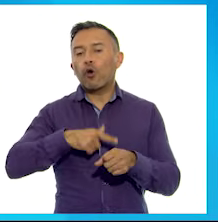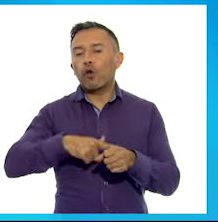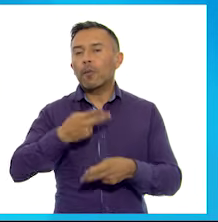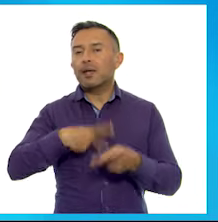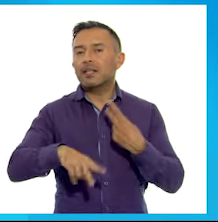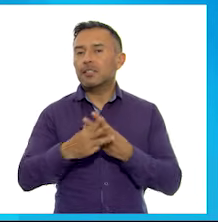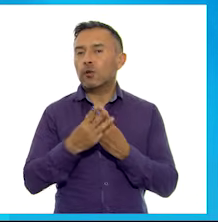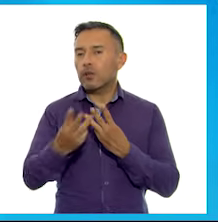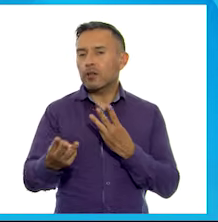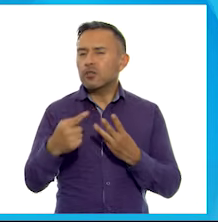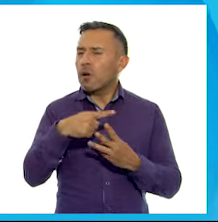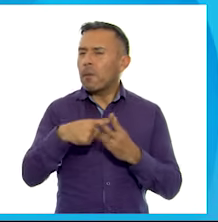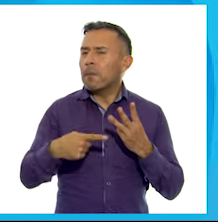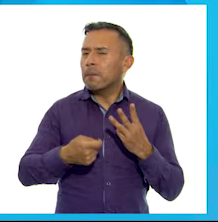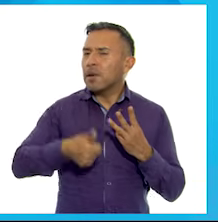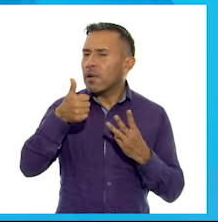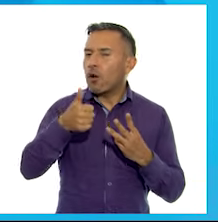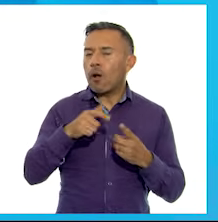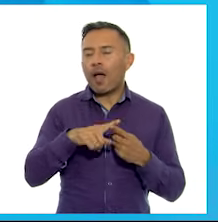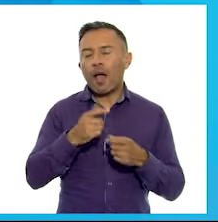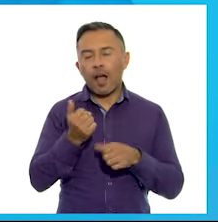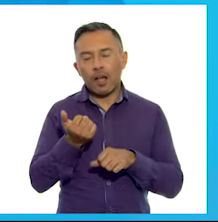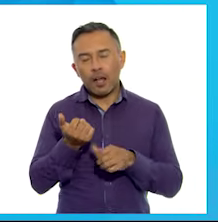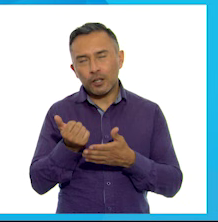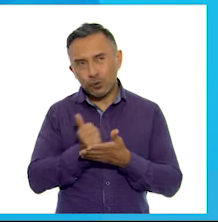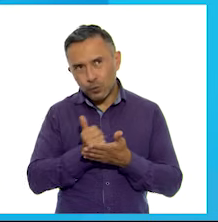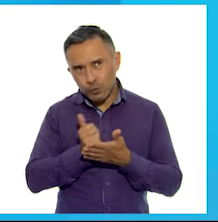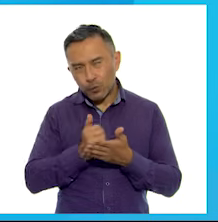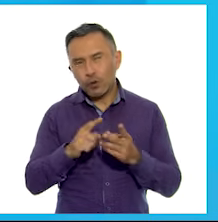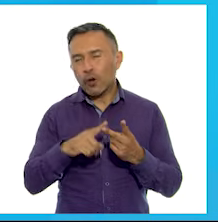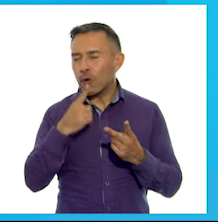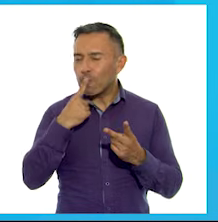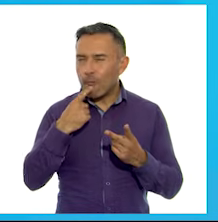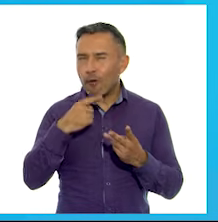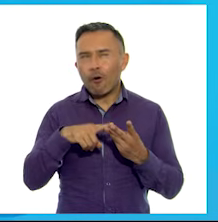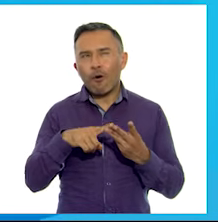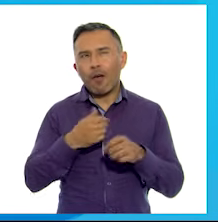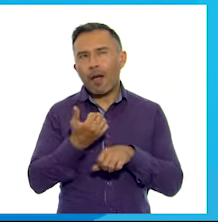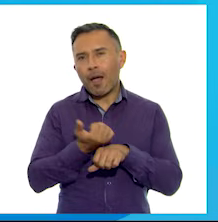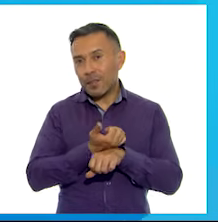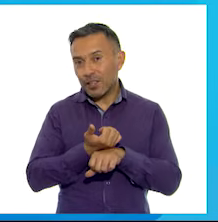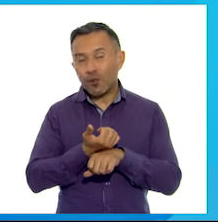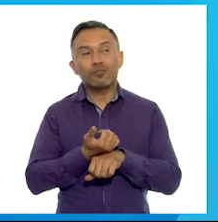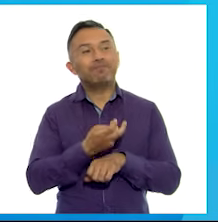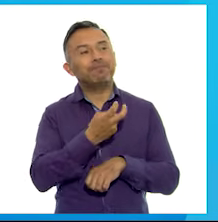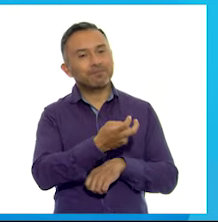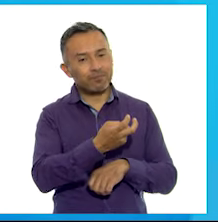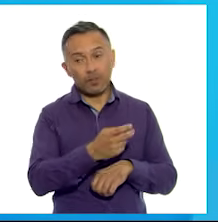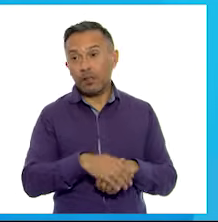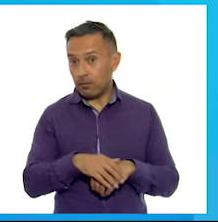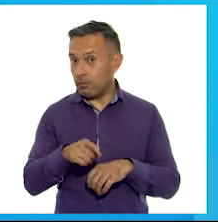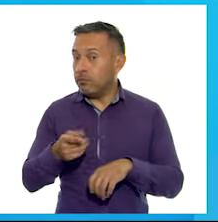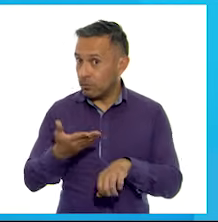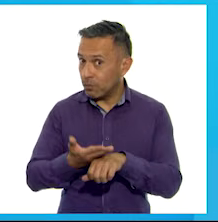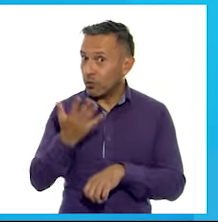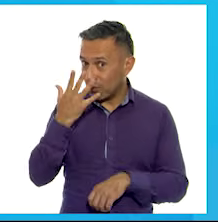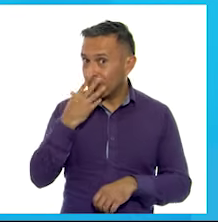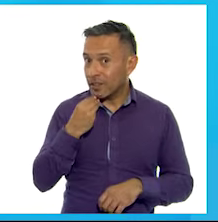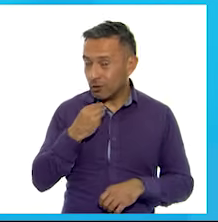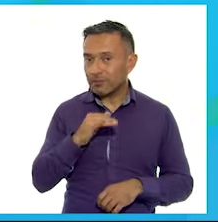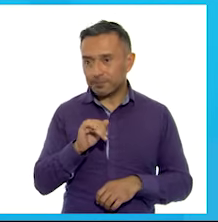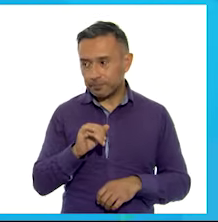el azul, el rojo y... El amarillo. Amarillo. Muy bonito. Muy bonita.